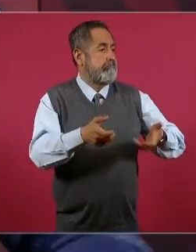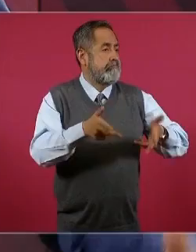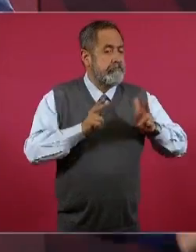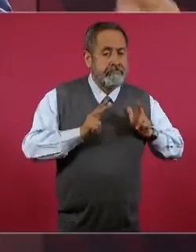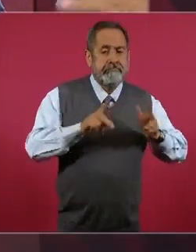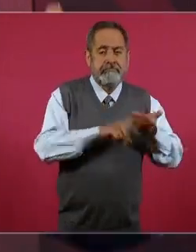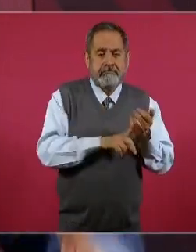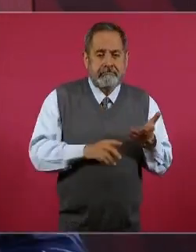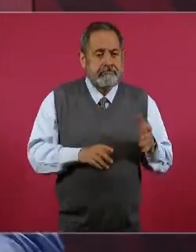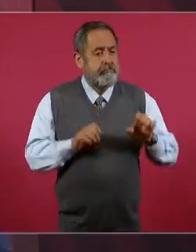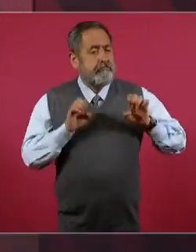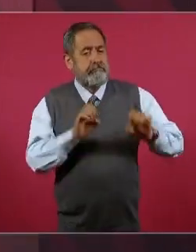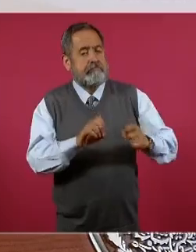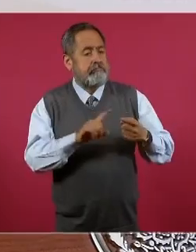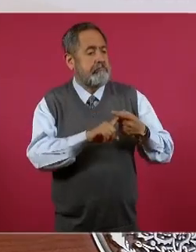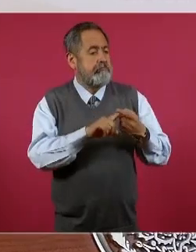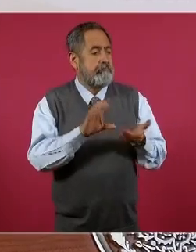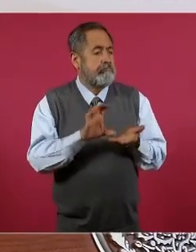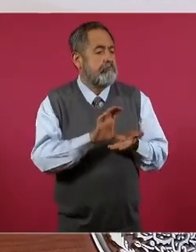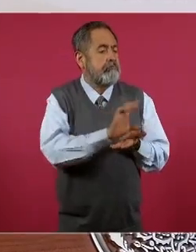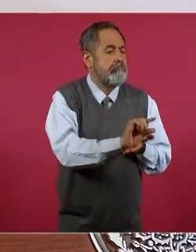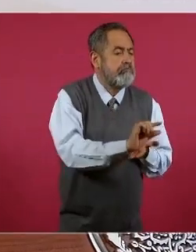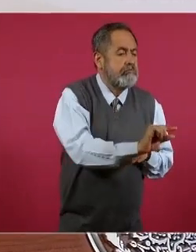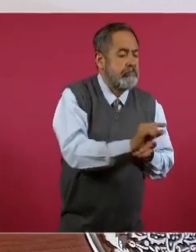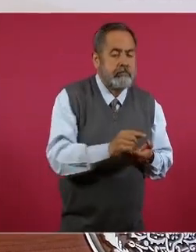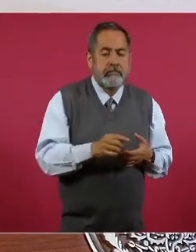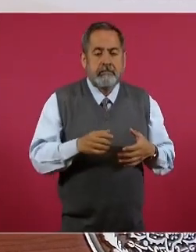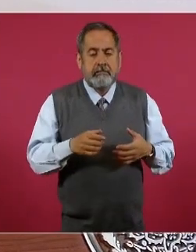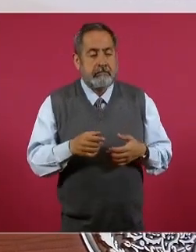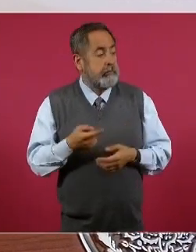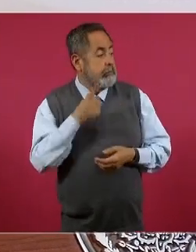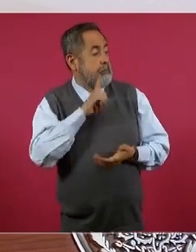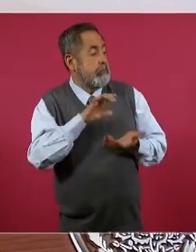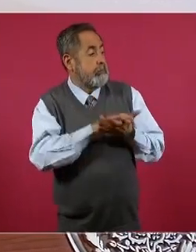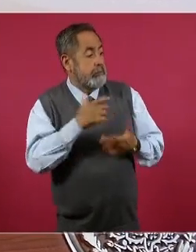la camioneta de Suburban, y otra para la esposa,